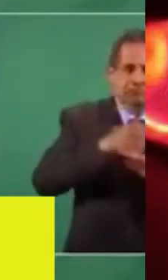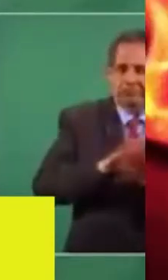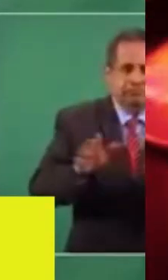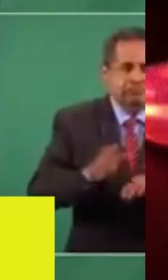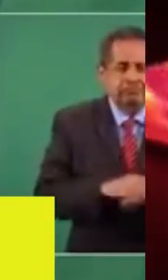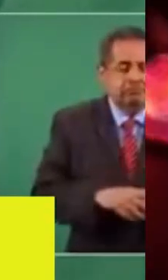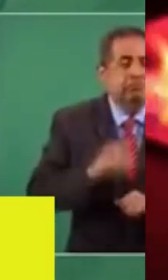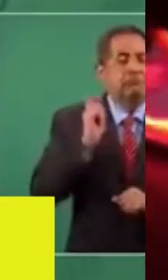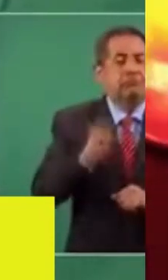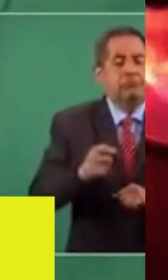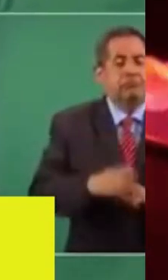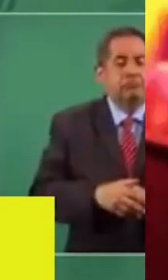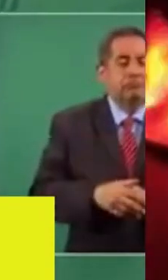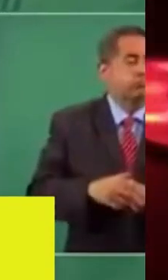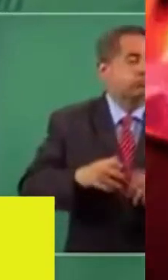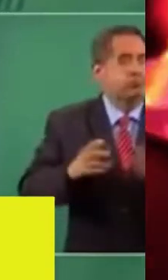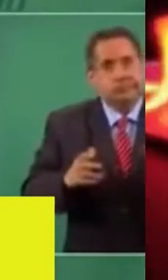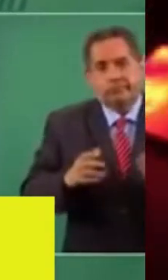que hay